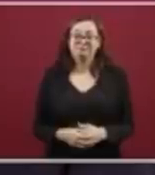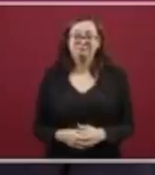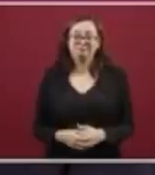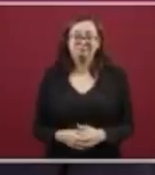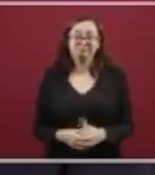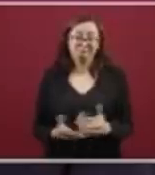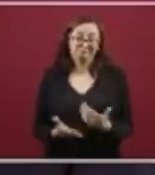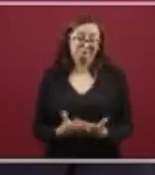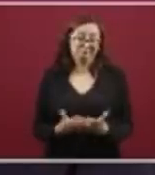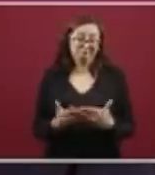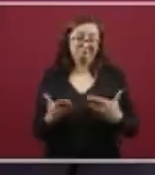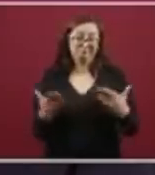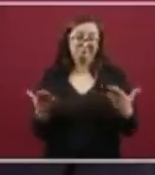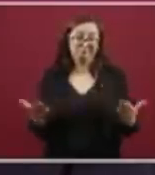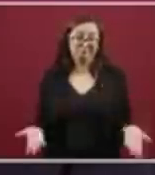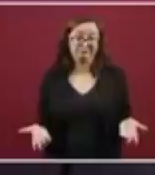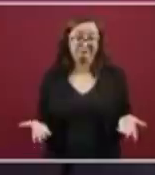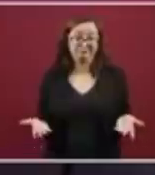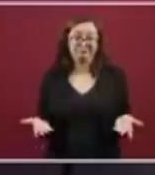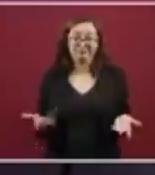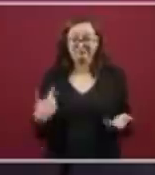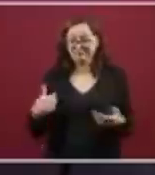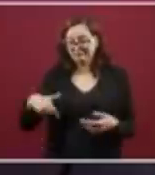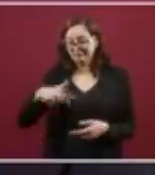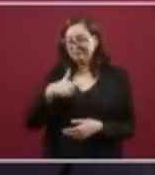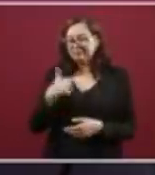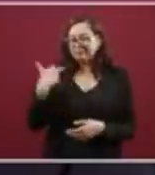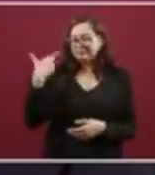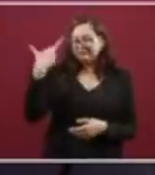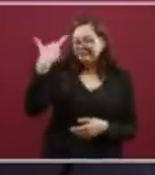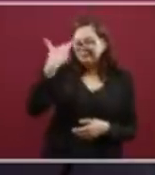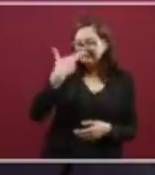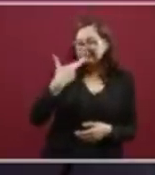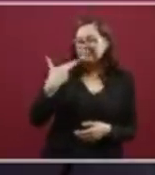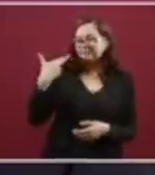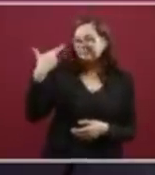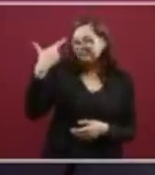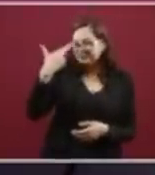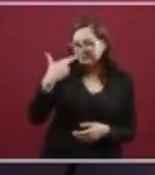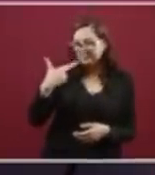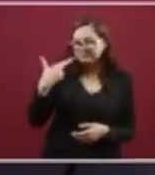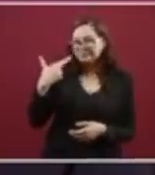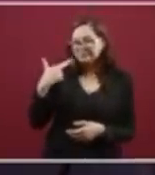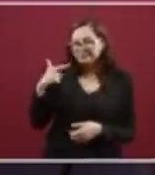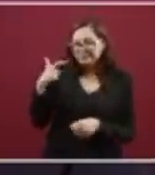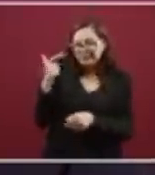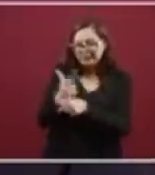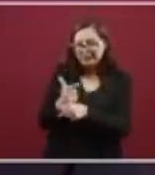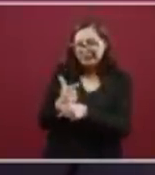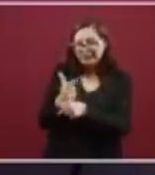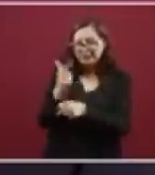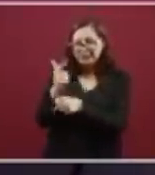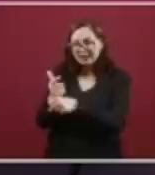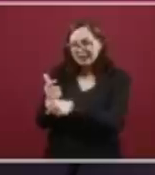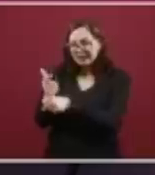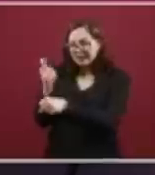Y ahora que estamos haciendo la revisión, nos estamos encontrando de que